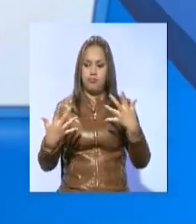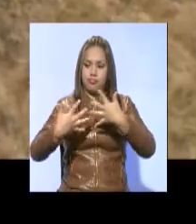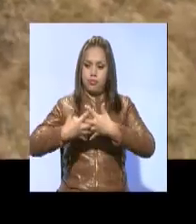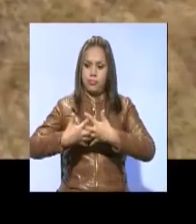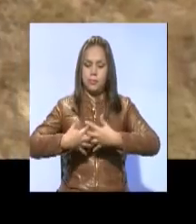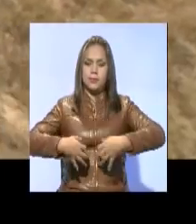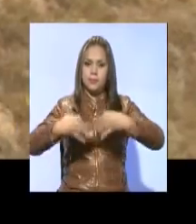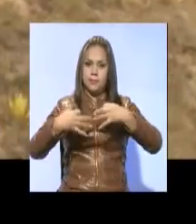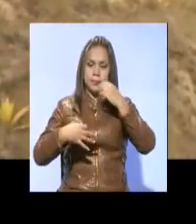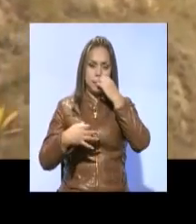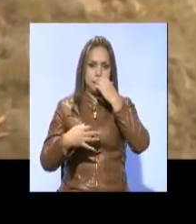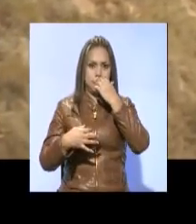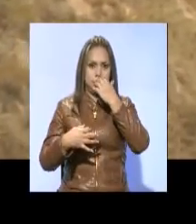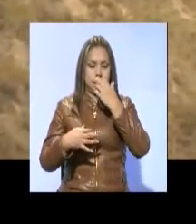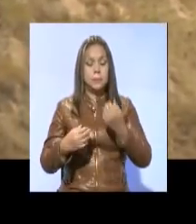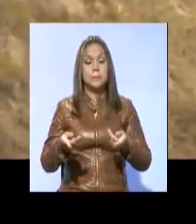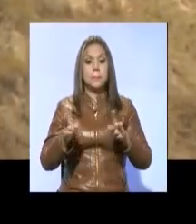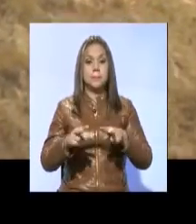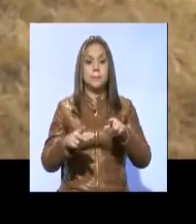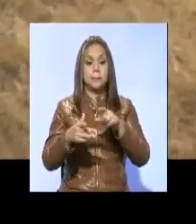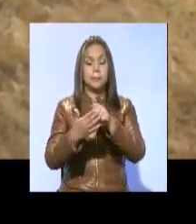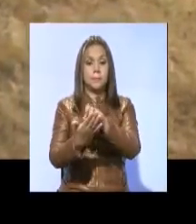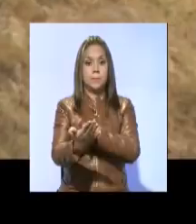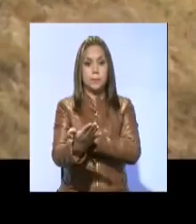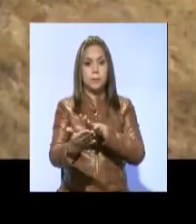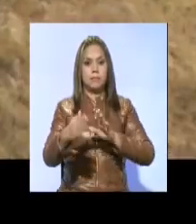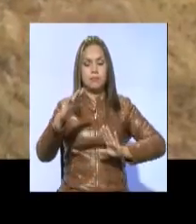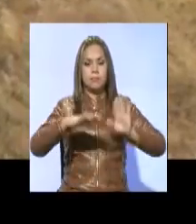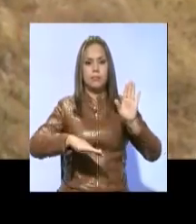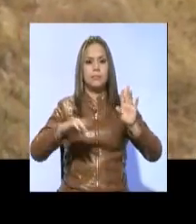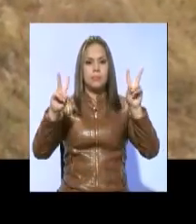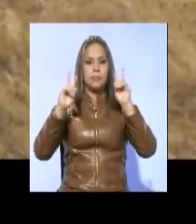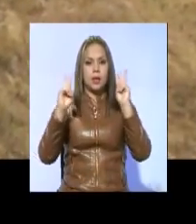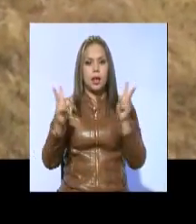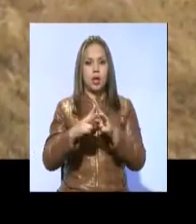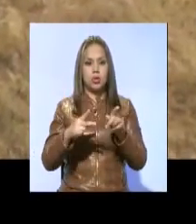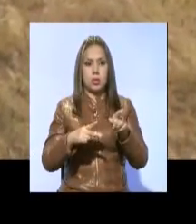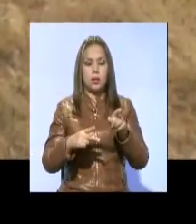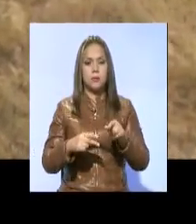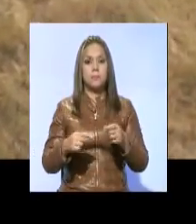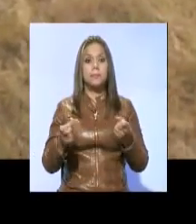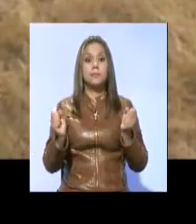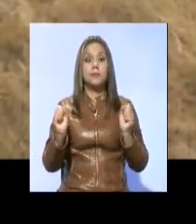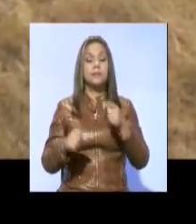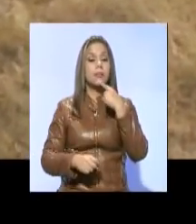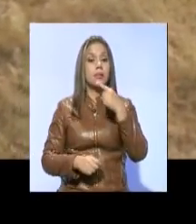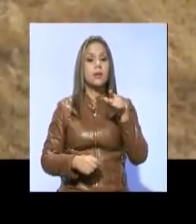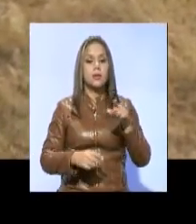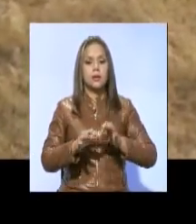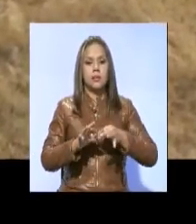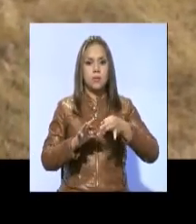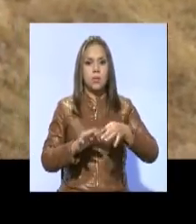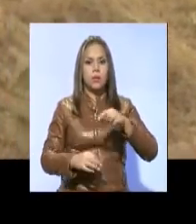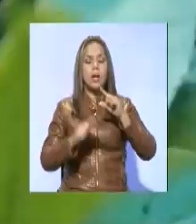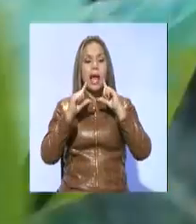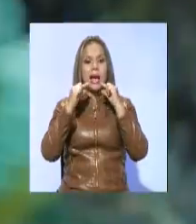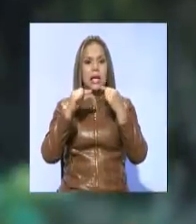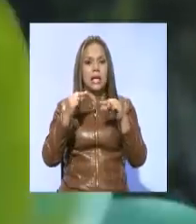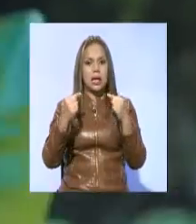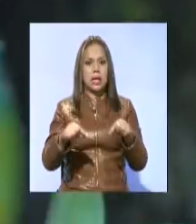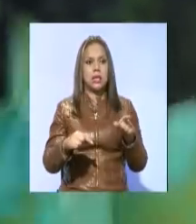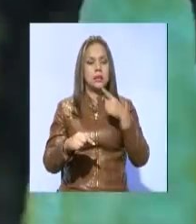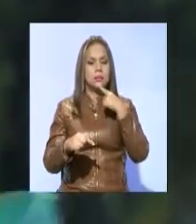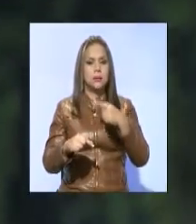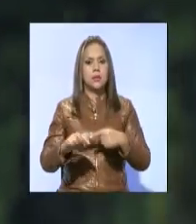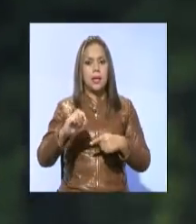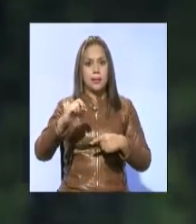resolución. En los argumentos del proyecto de resolución para reconocer a este sector del país, se menciona que el pueblo quichua Salasaca se encuentra localizado